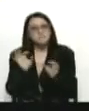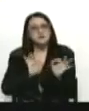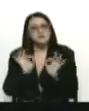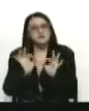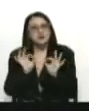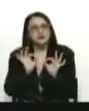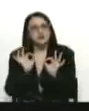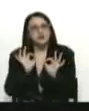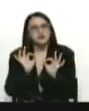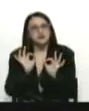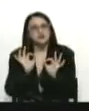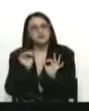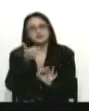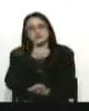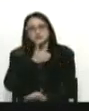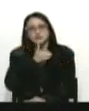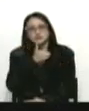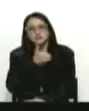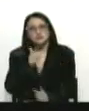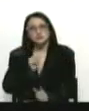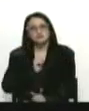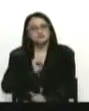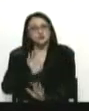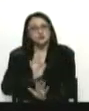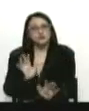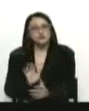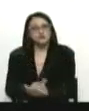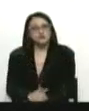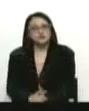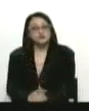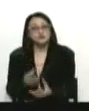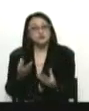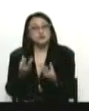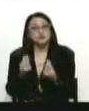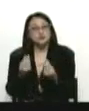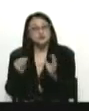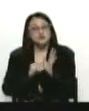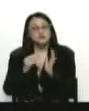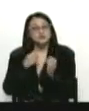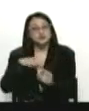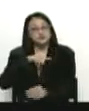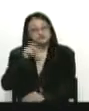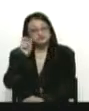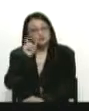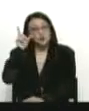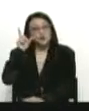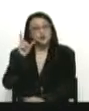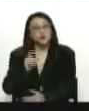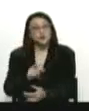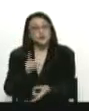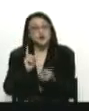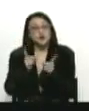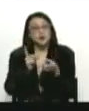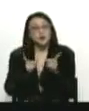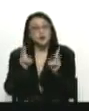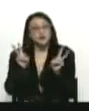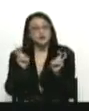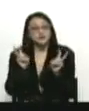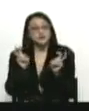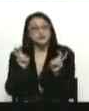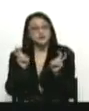enfrentar todo lo que hemos enfrentado. Aunque muchas veces nos sorprendimos de algunos escenarios,